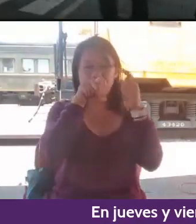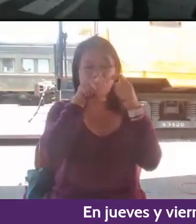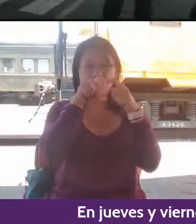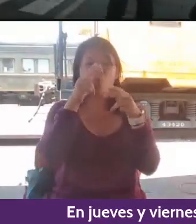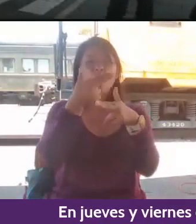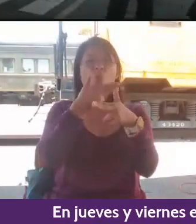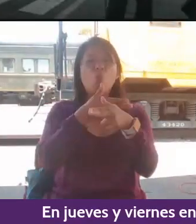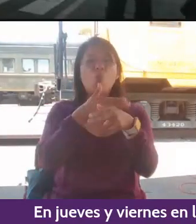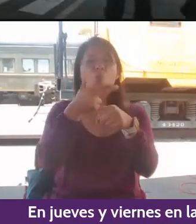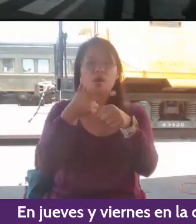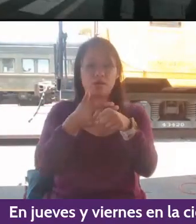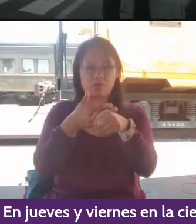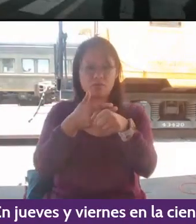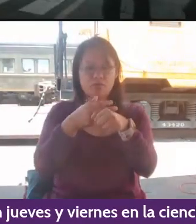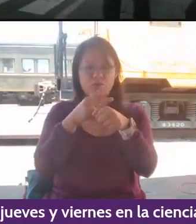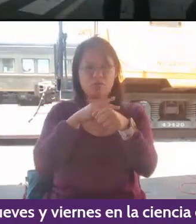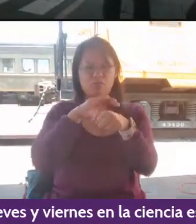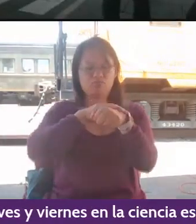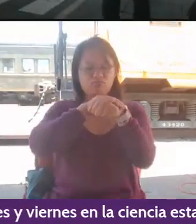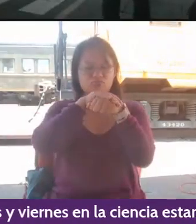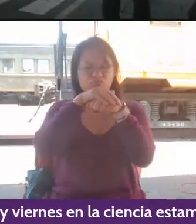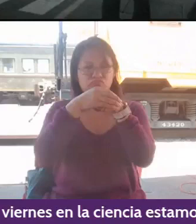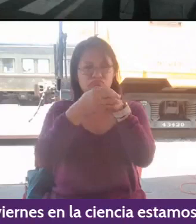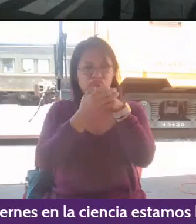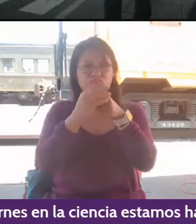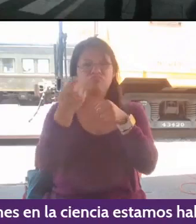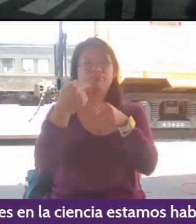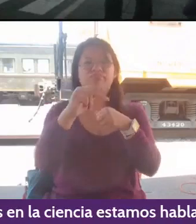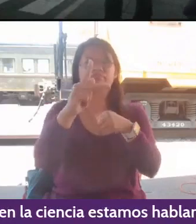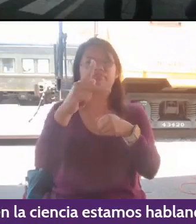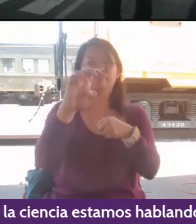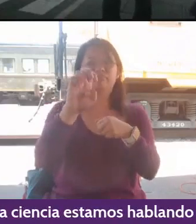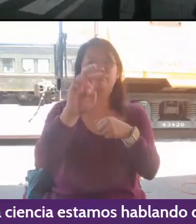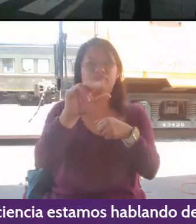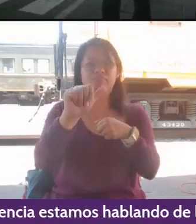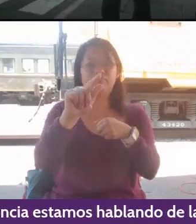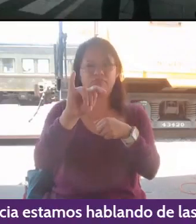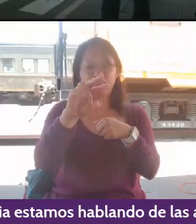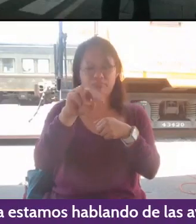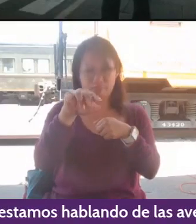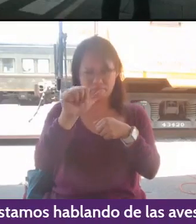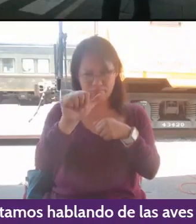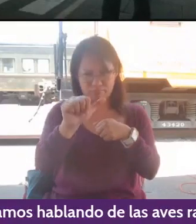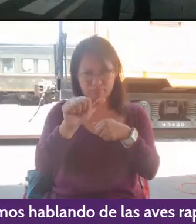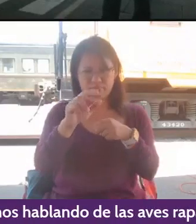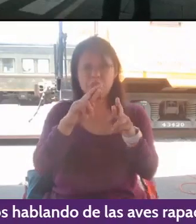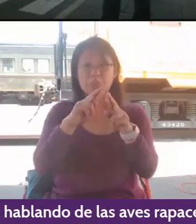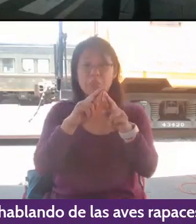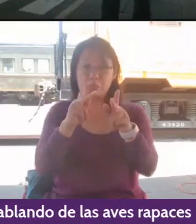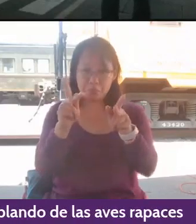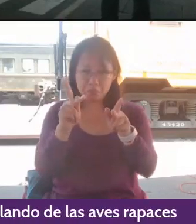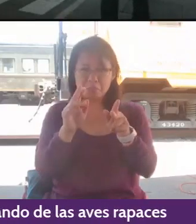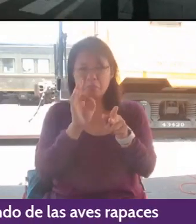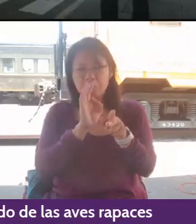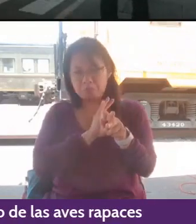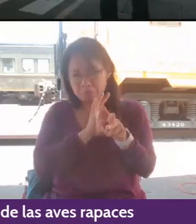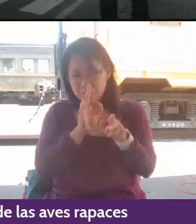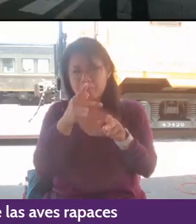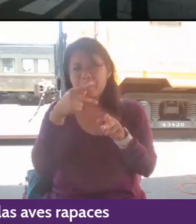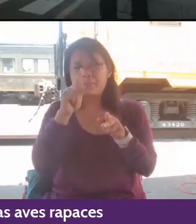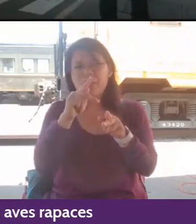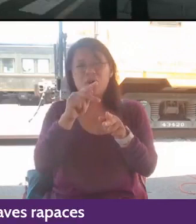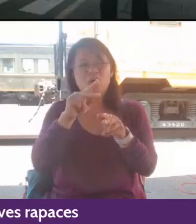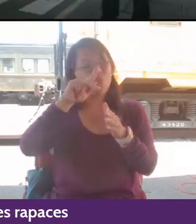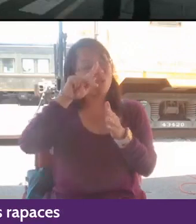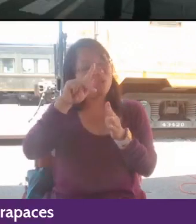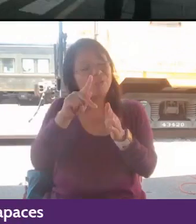hueso y está cubierta de queratina. Entonces, pueden haber fracturas no completas en las cuales puedes recuperar, se vuelve a soldar